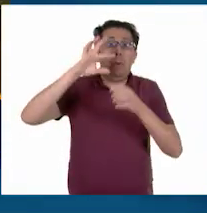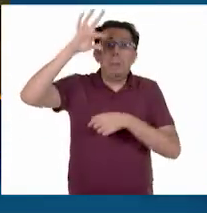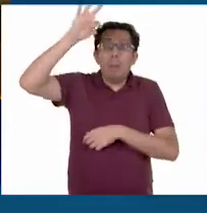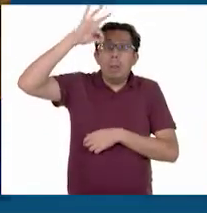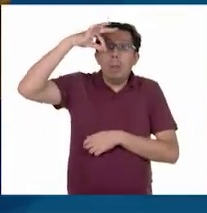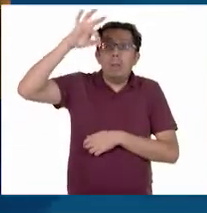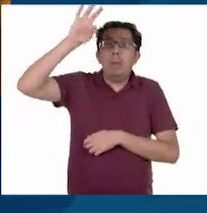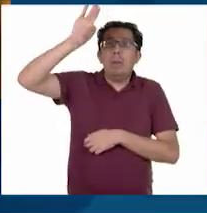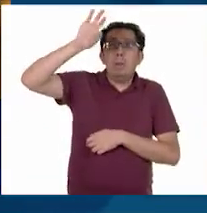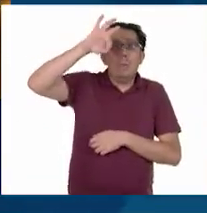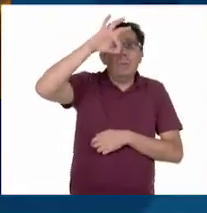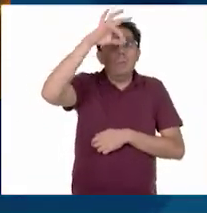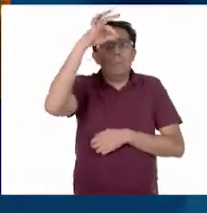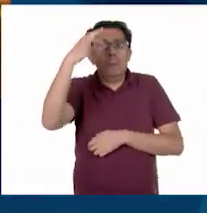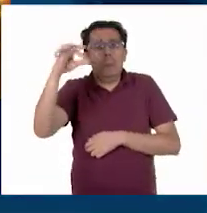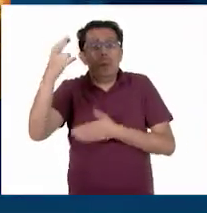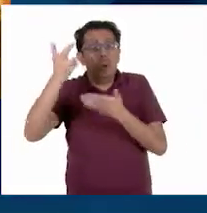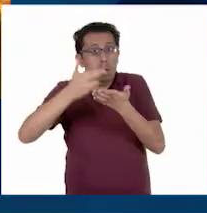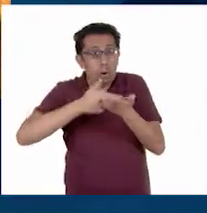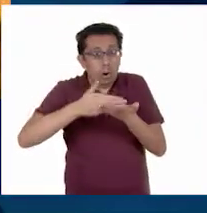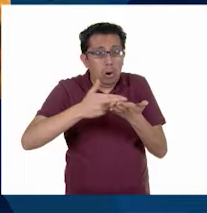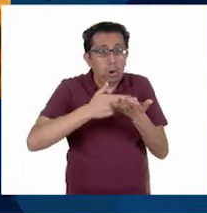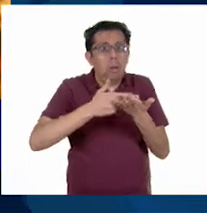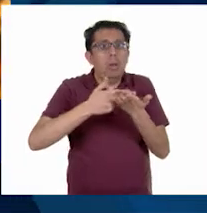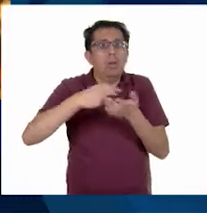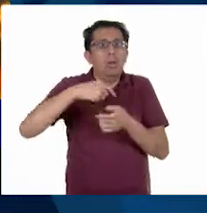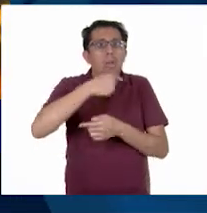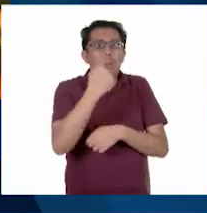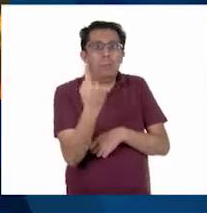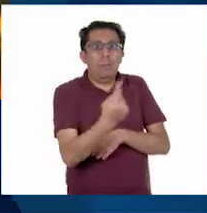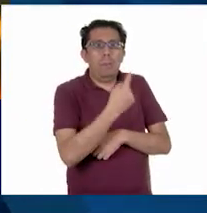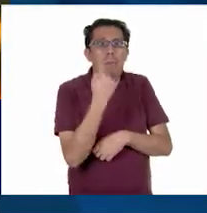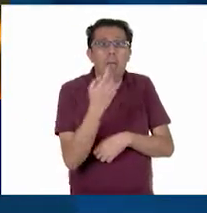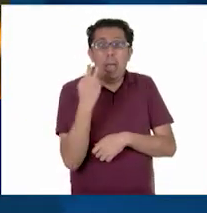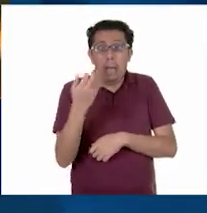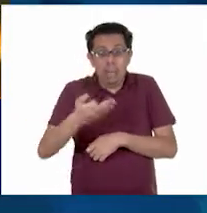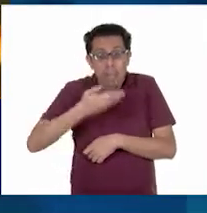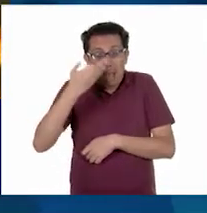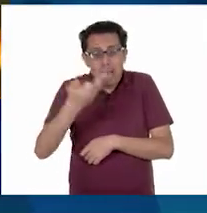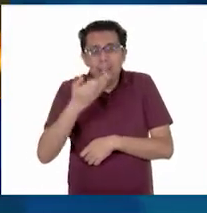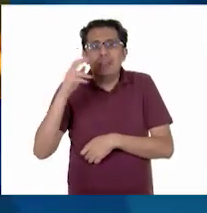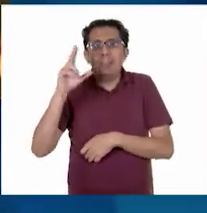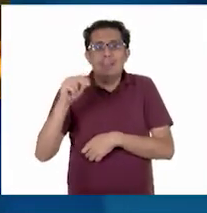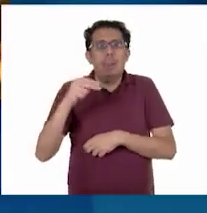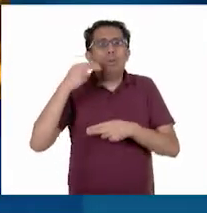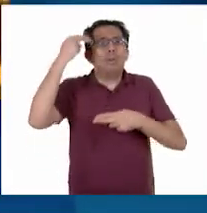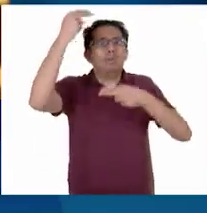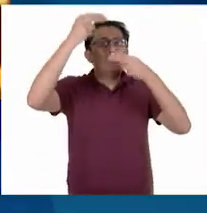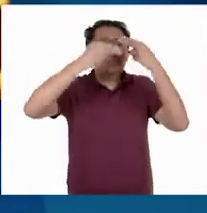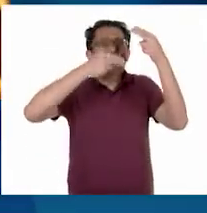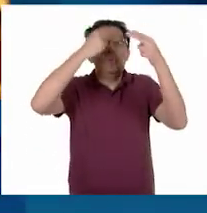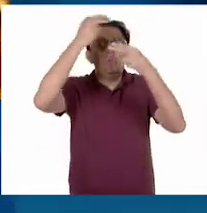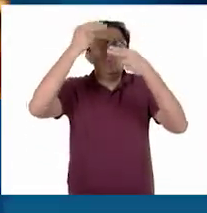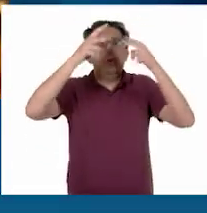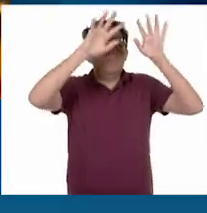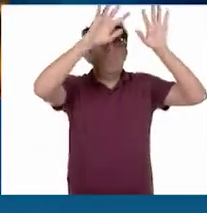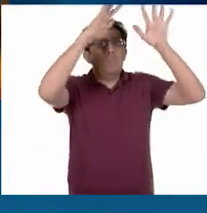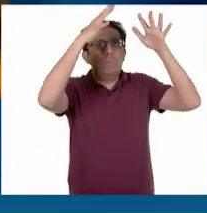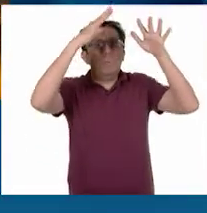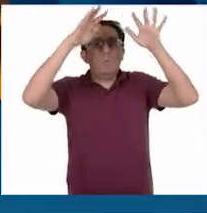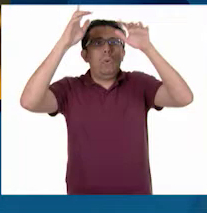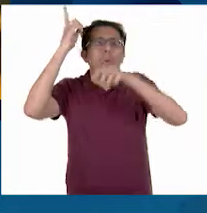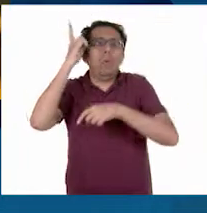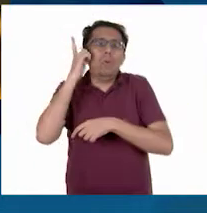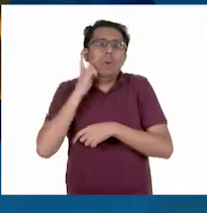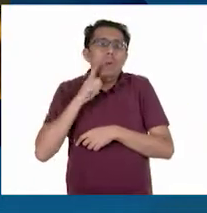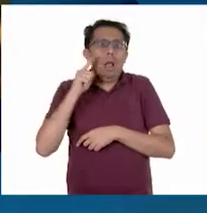peral. Gira la rosa, rosa del viento, no del rosal. Nubes y nubes flotan dormidas, algas